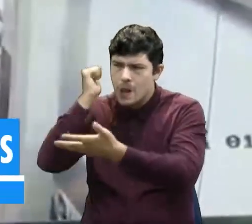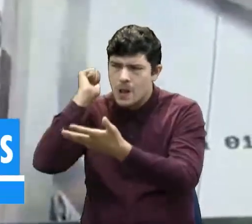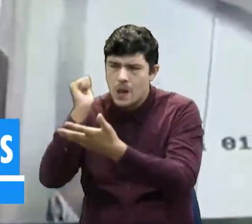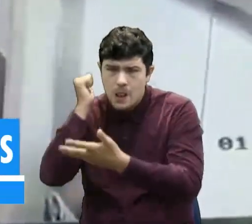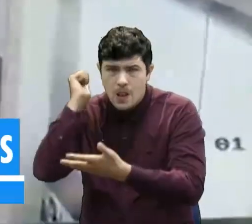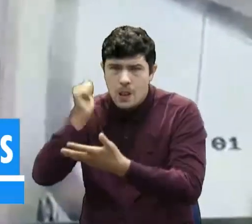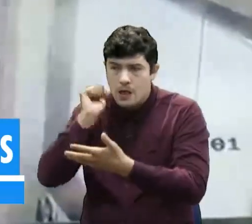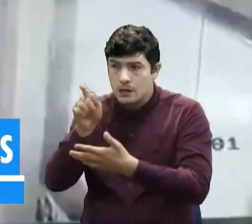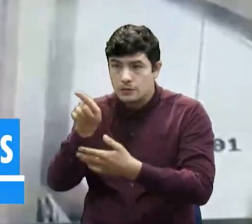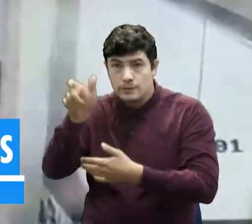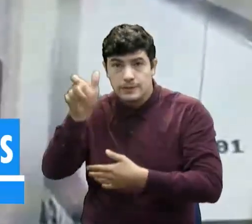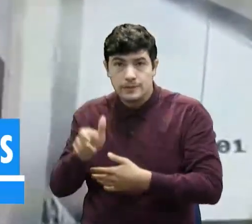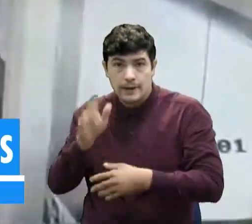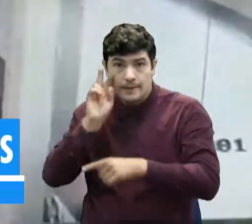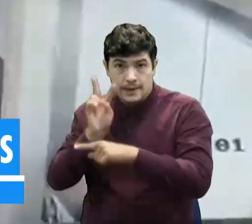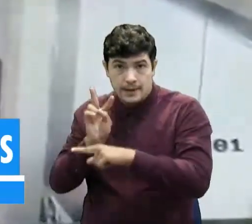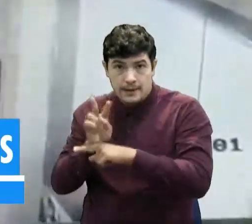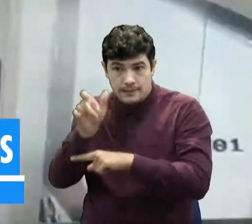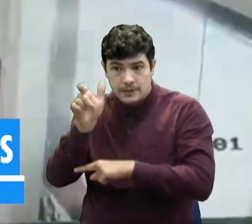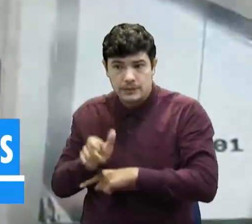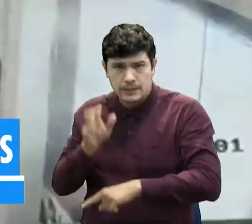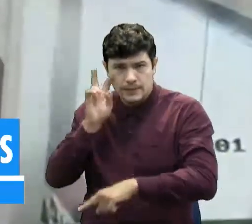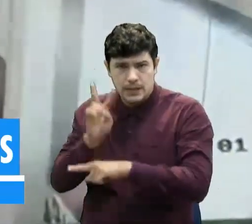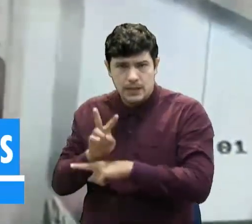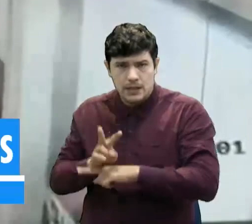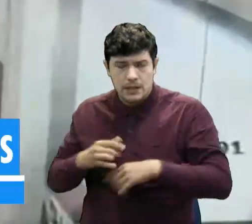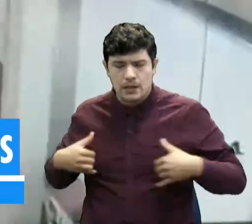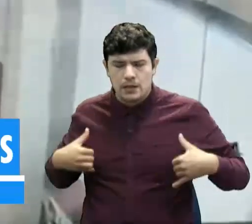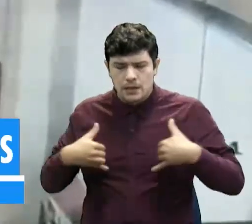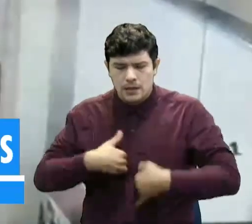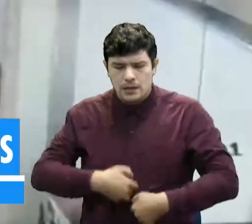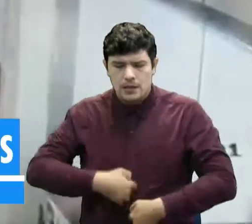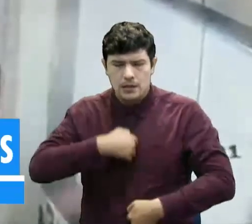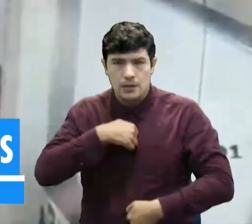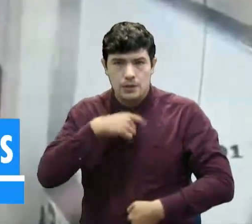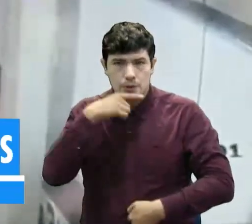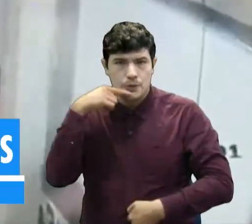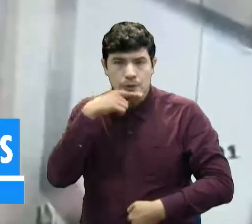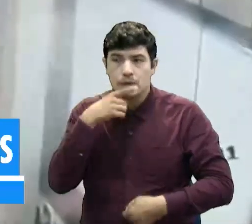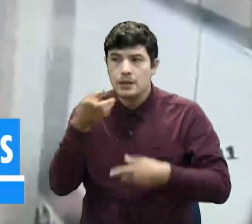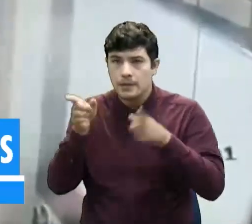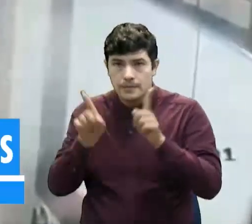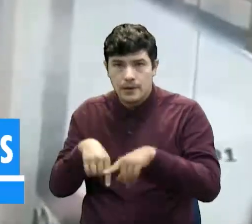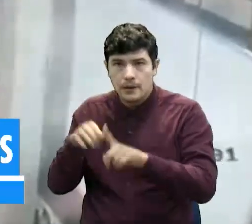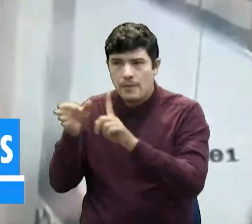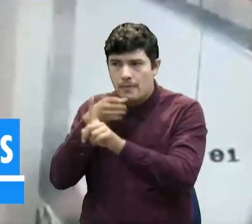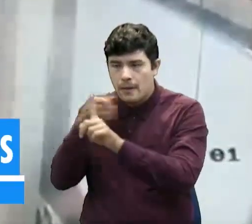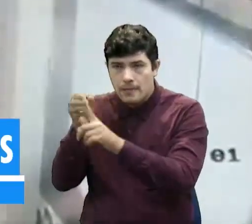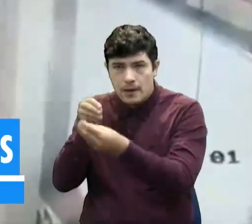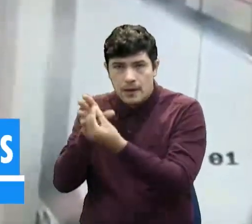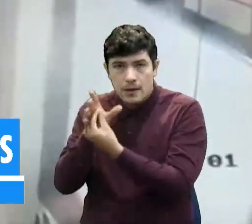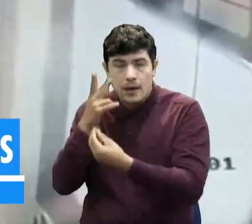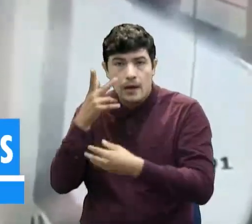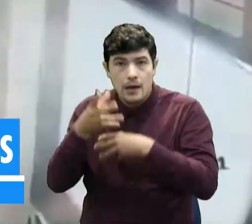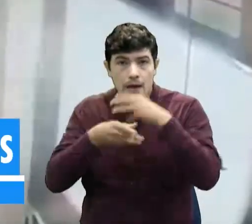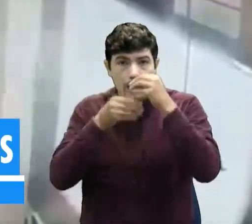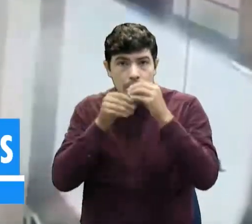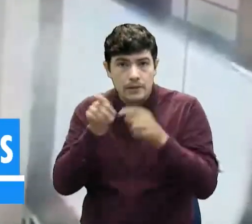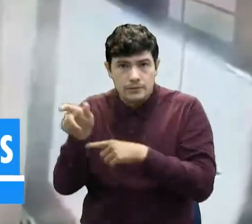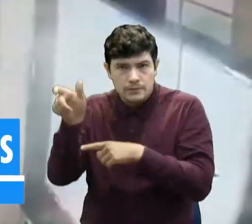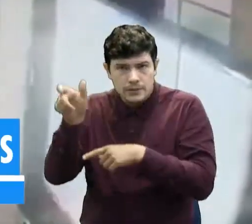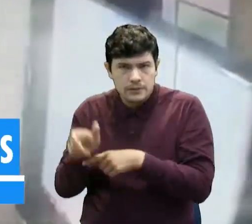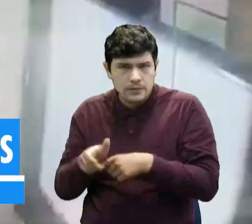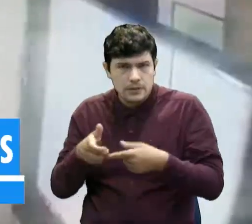al vigilante que portaba una chaqueta roja, le agreden a él, los hinchas hábilmente